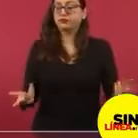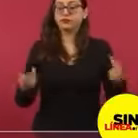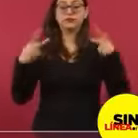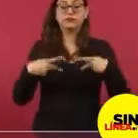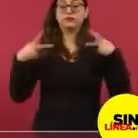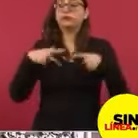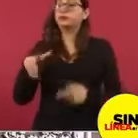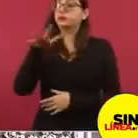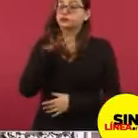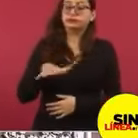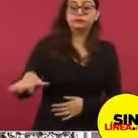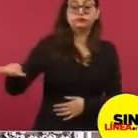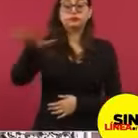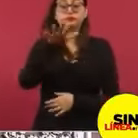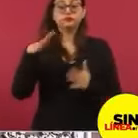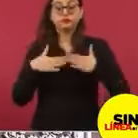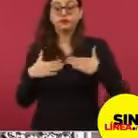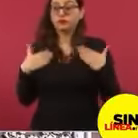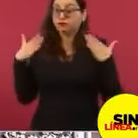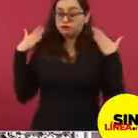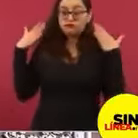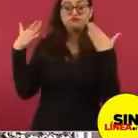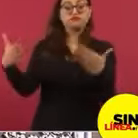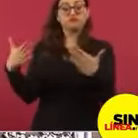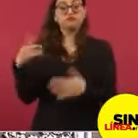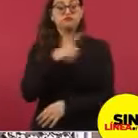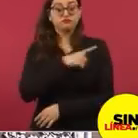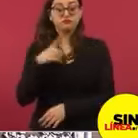¿por qué me voy tranquilo